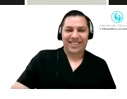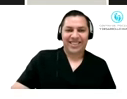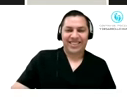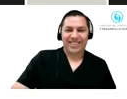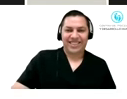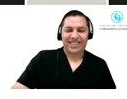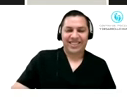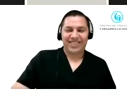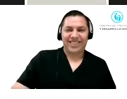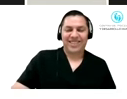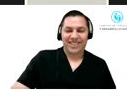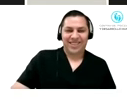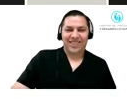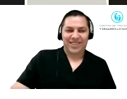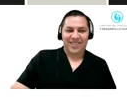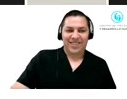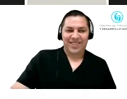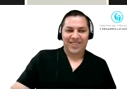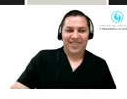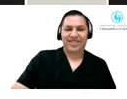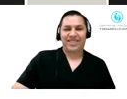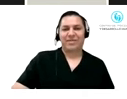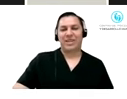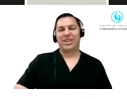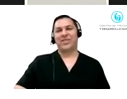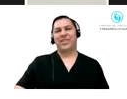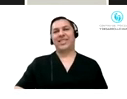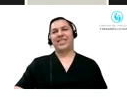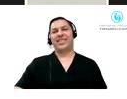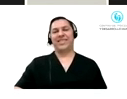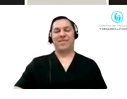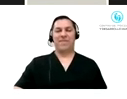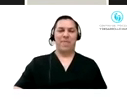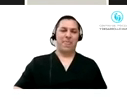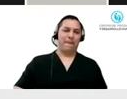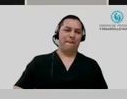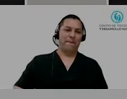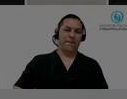todos nuevamente y que tengan muy buena noche. Buenas noches.